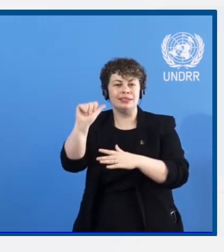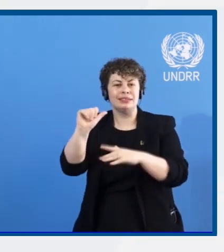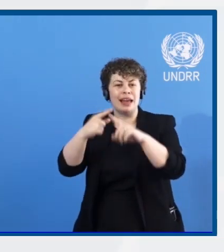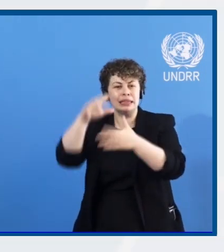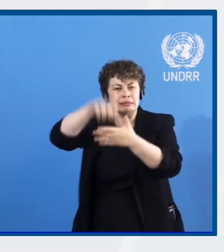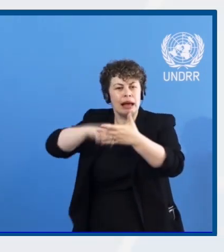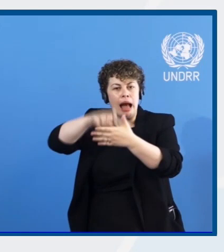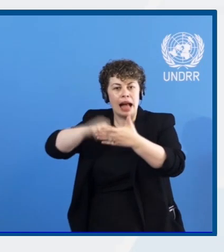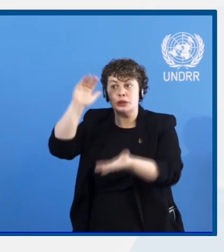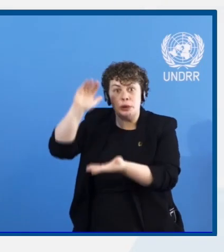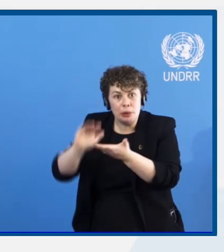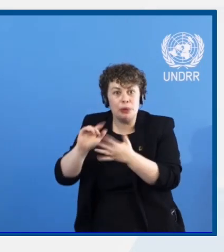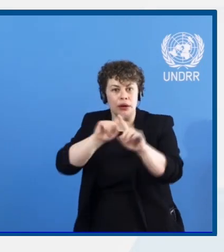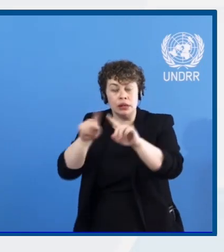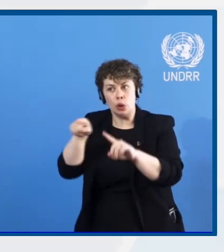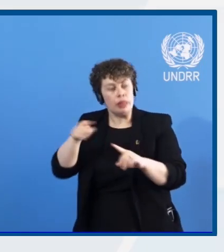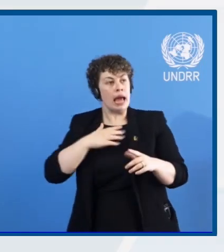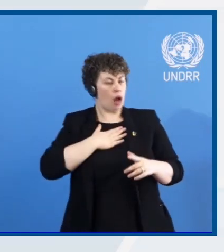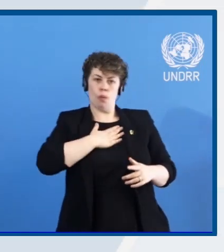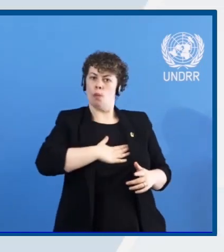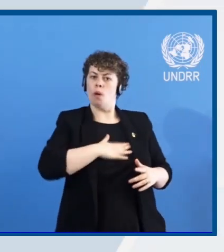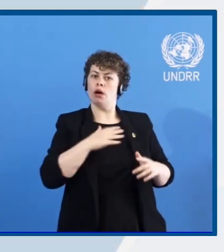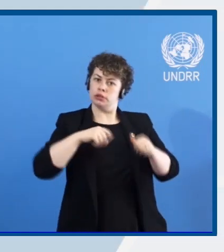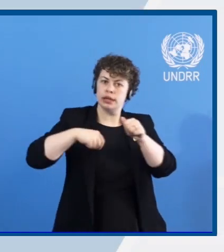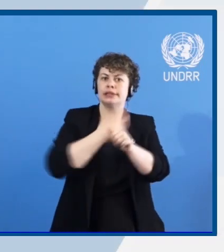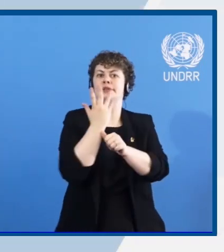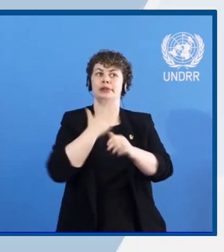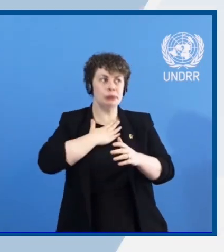quiero ganar, sino también una sustentabilidad que también